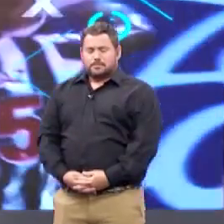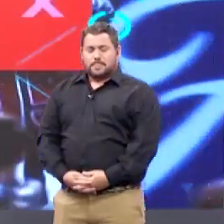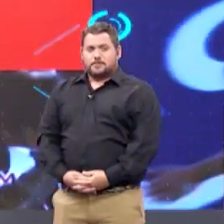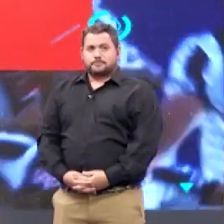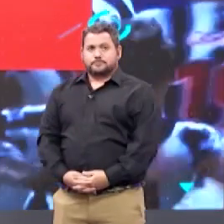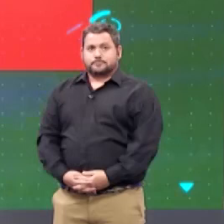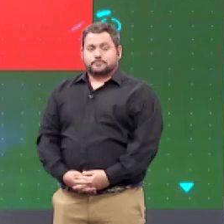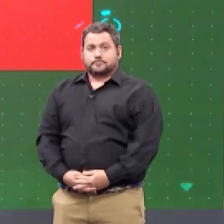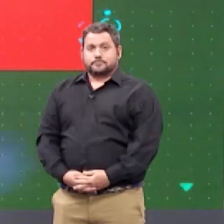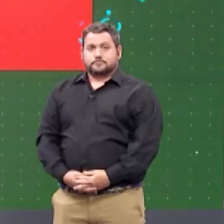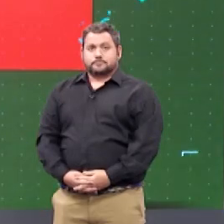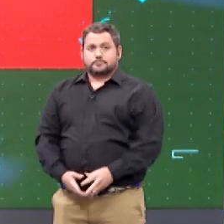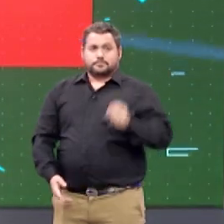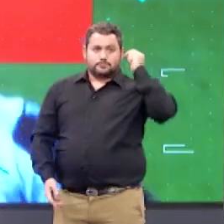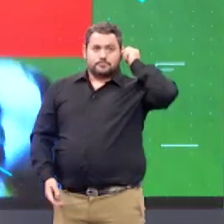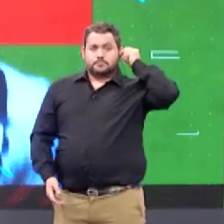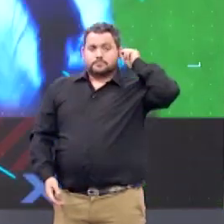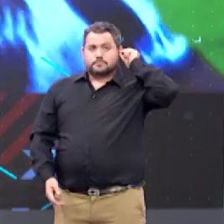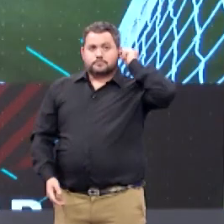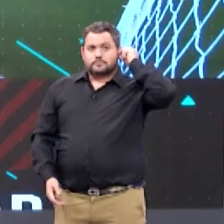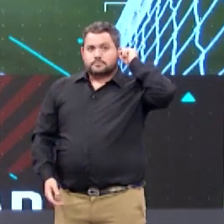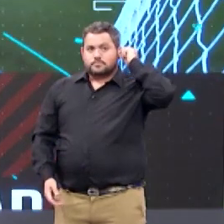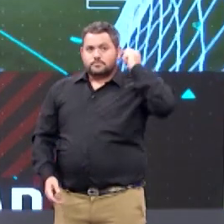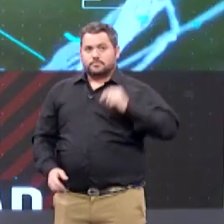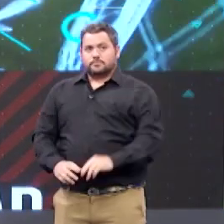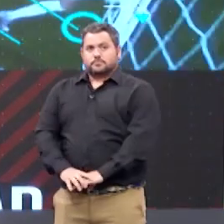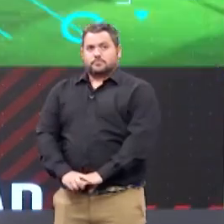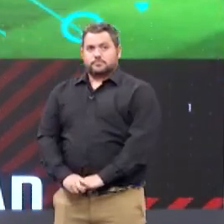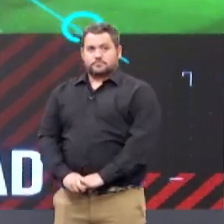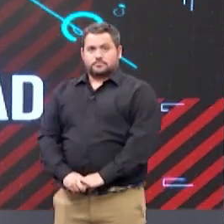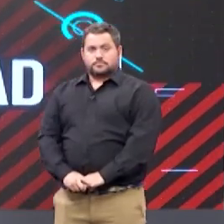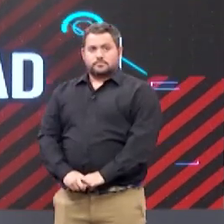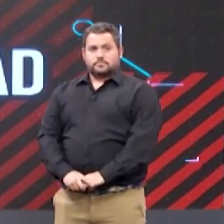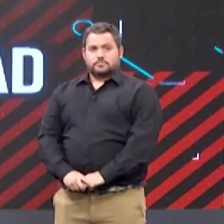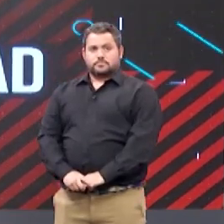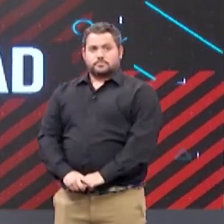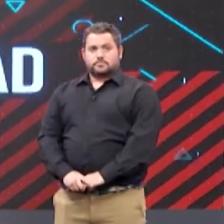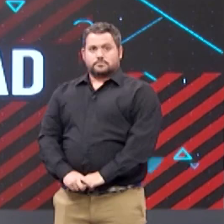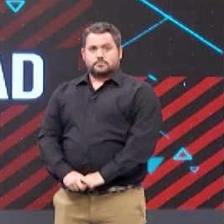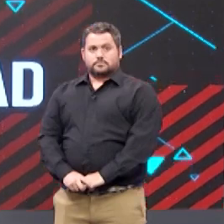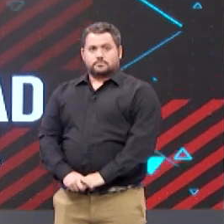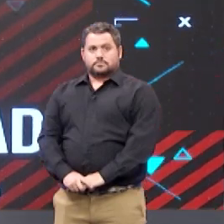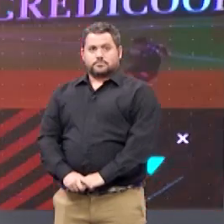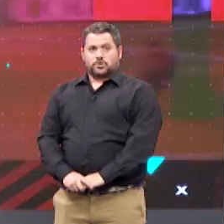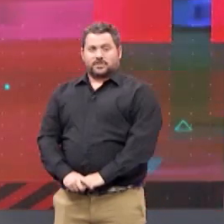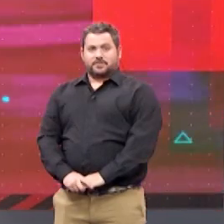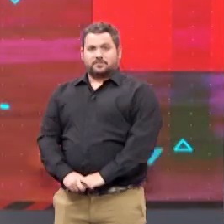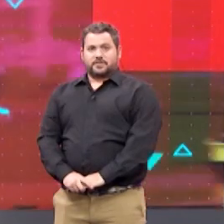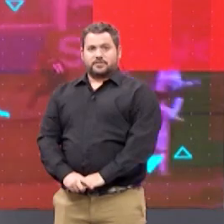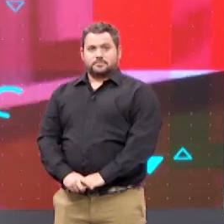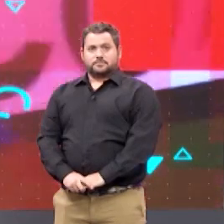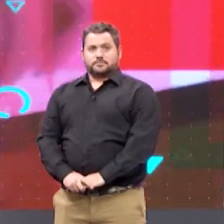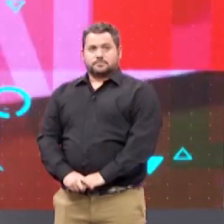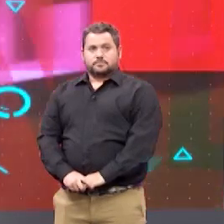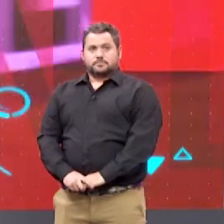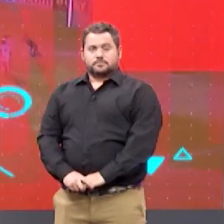Ya que esté con Pañucci, si está en la mitad de la cancha, ya evidentemente estamos hablando de otra mitad de cancha, ¿no? Porque una cosa es Ulises y otra cosa es con Pañucci. Claro, totalmente.